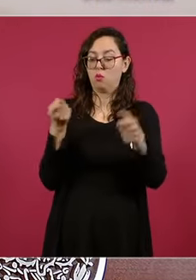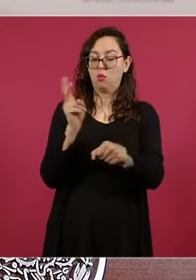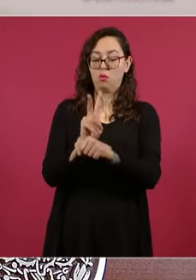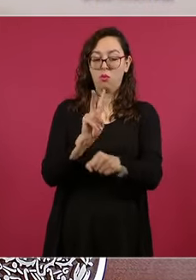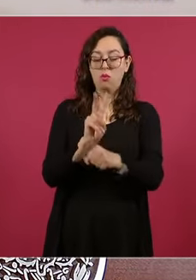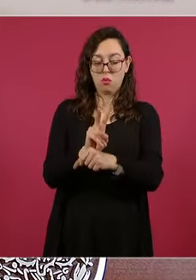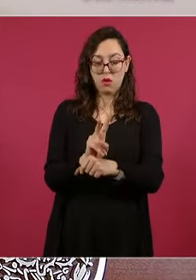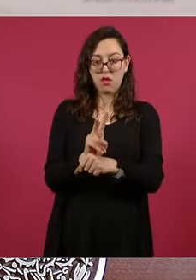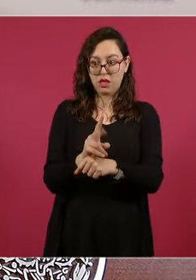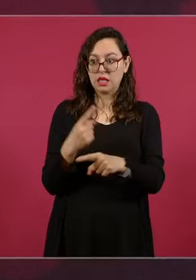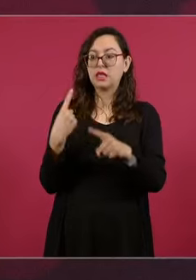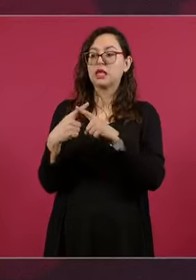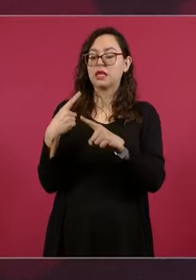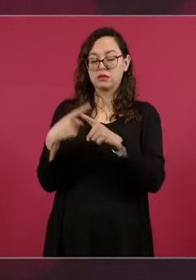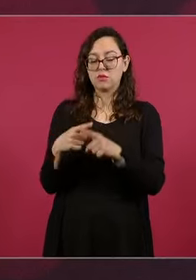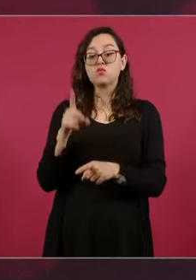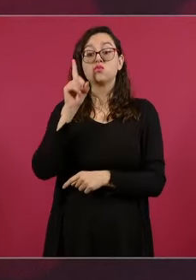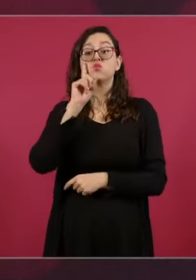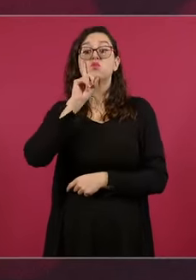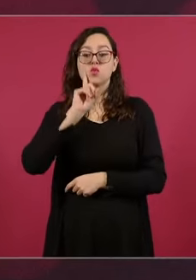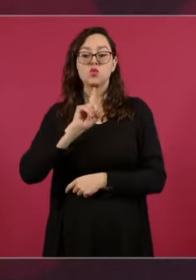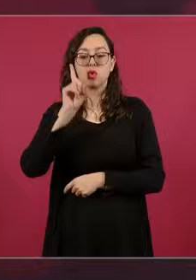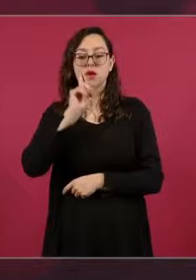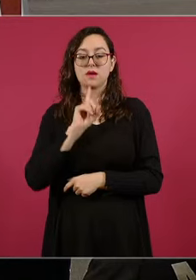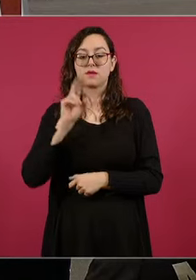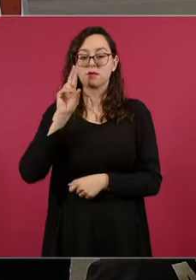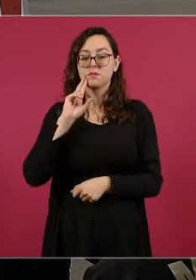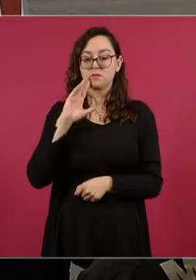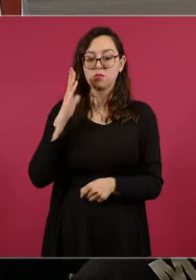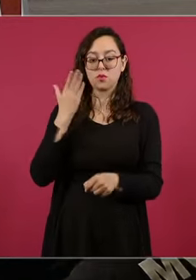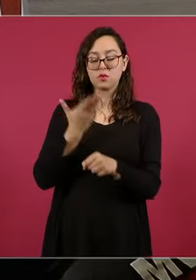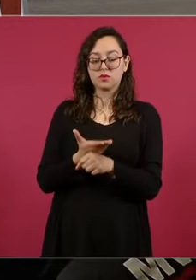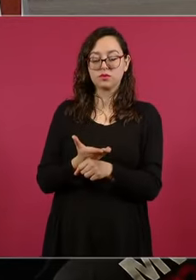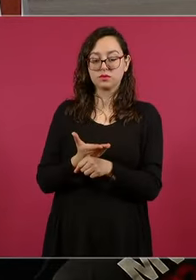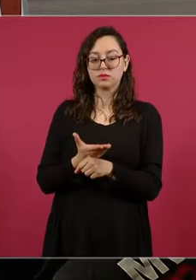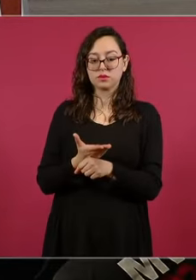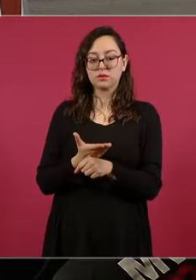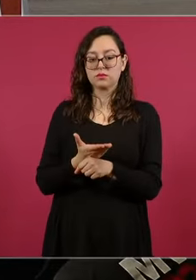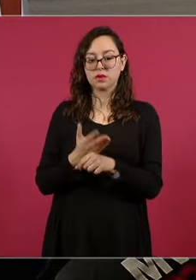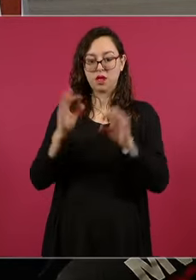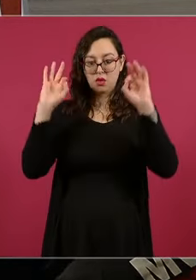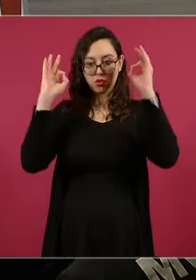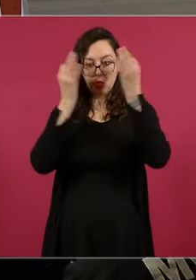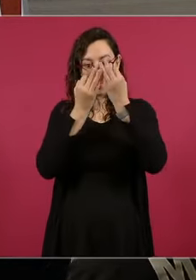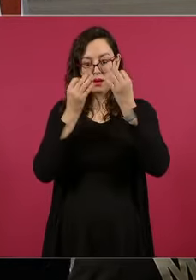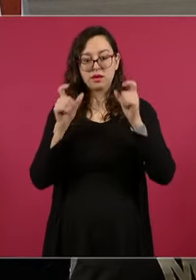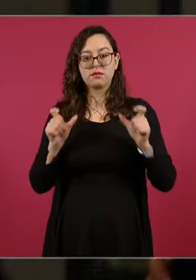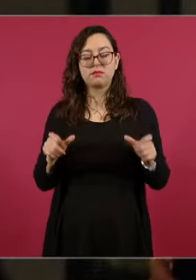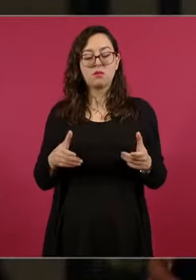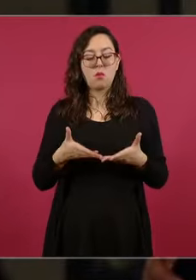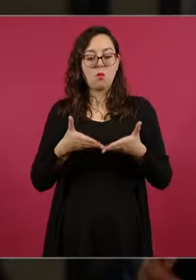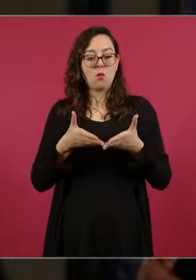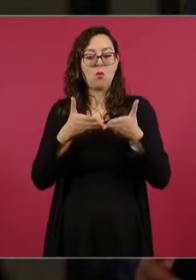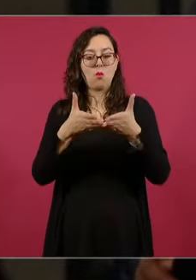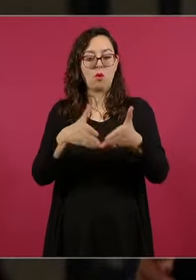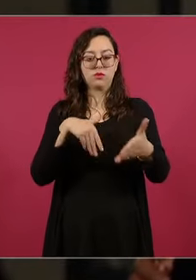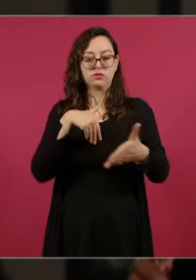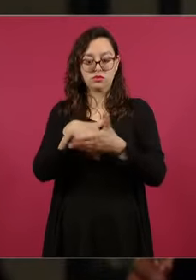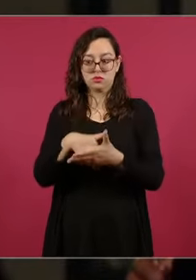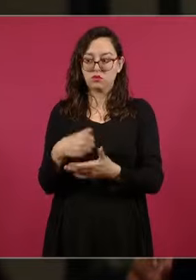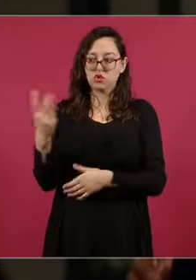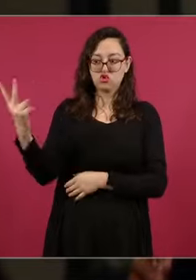Es una responsable la que maneja las aduanas y los puertos, los